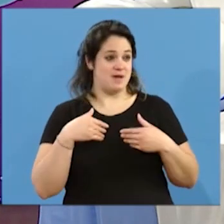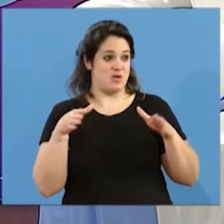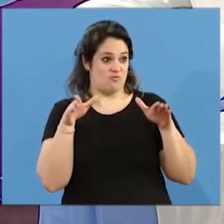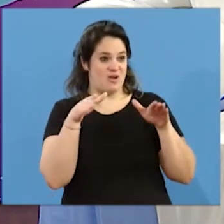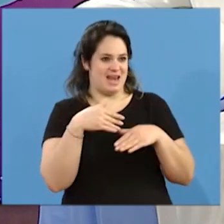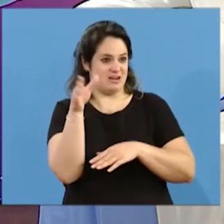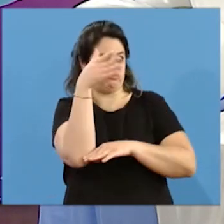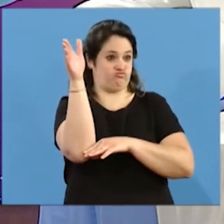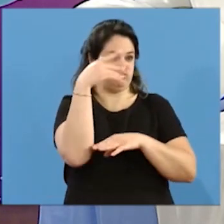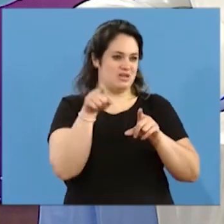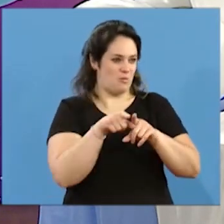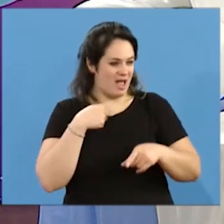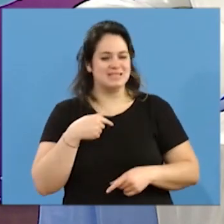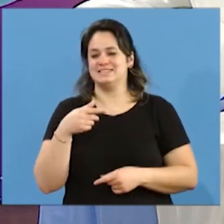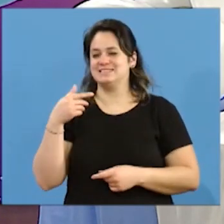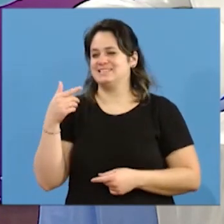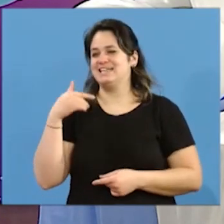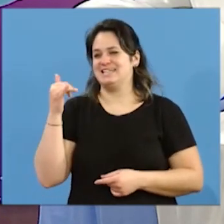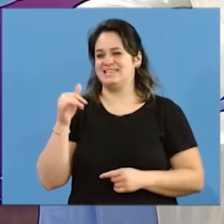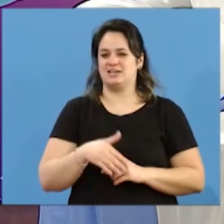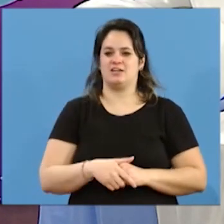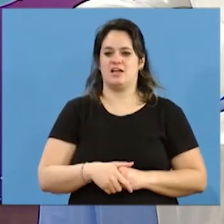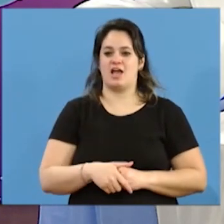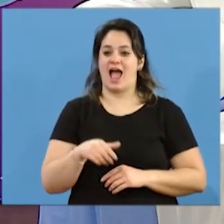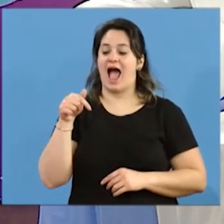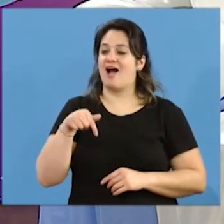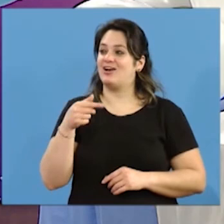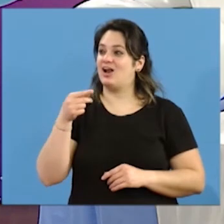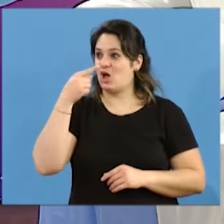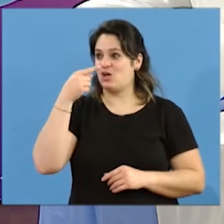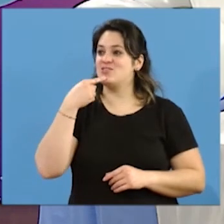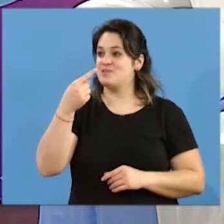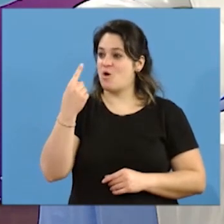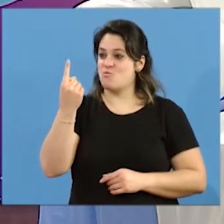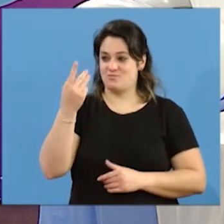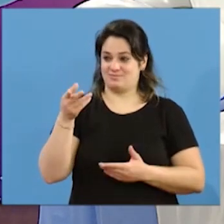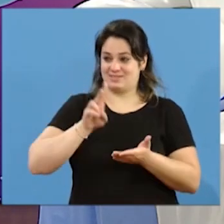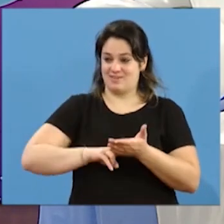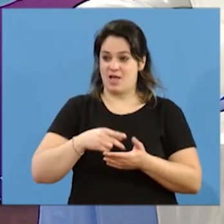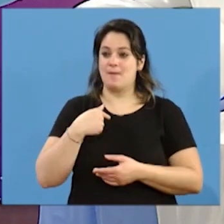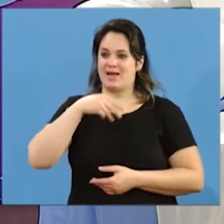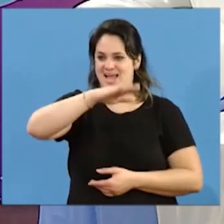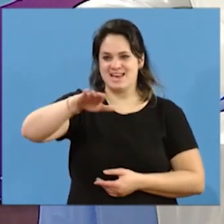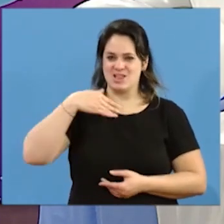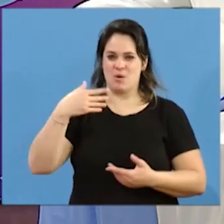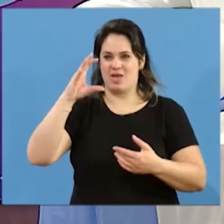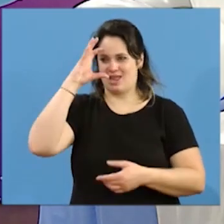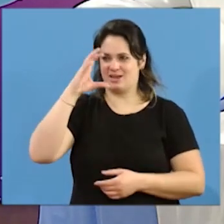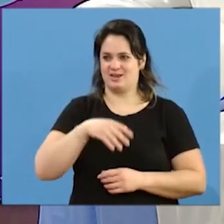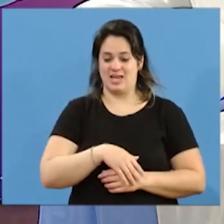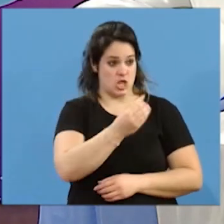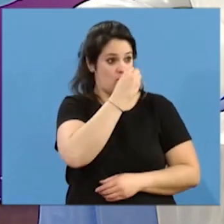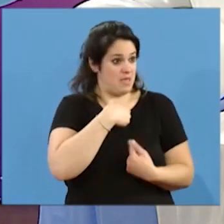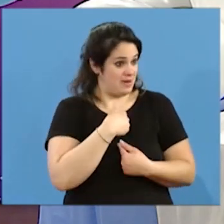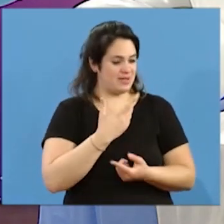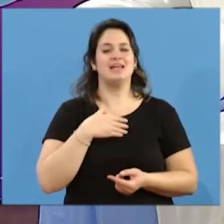vuela como vos, yo, la bandera. Ahora sí, la decimos una vez más para que los chicos la puedan recordar. ¿Y la papa para